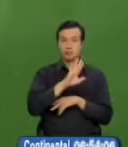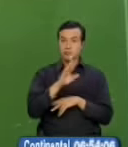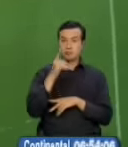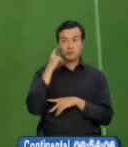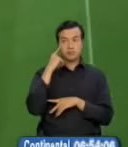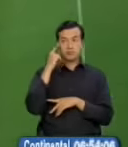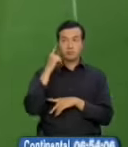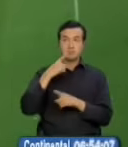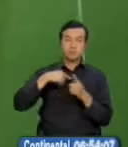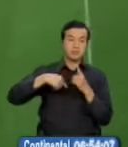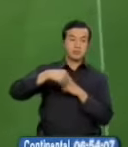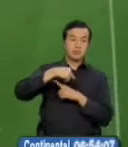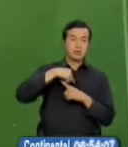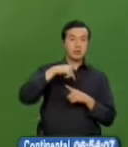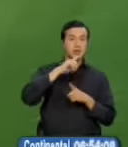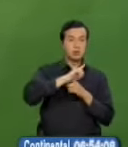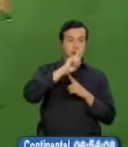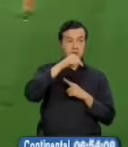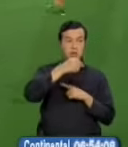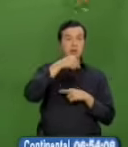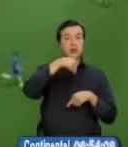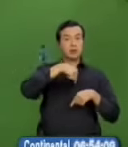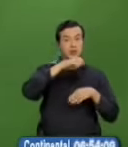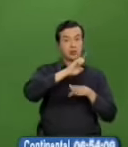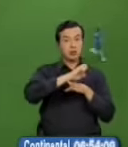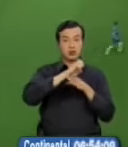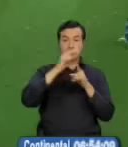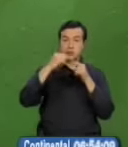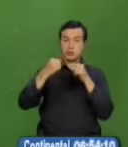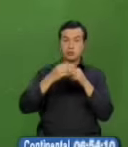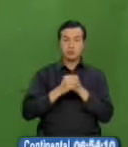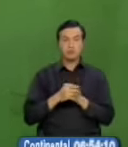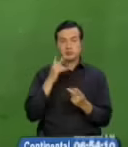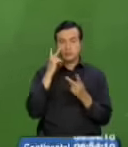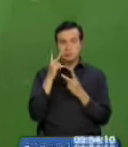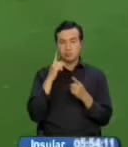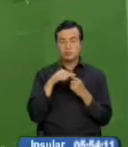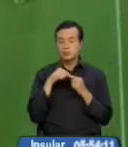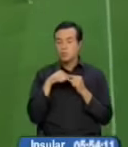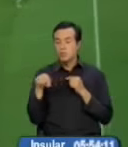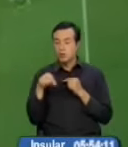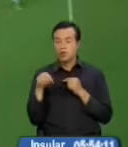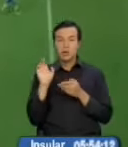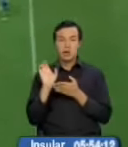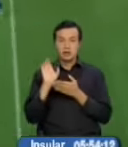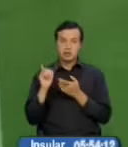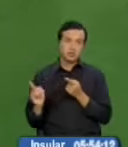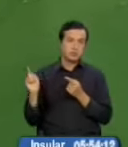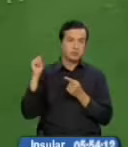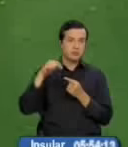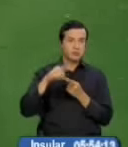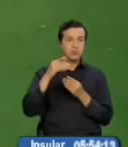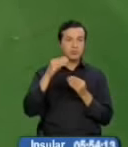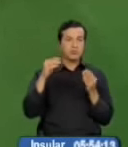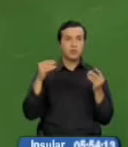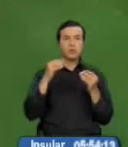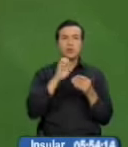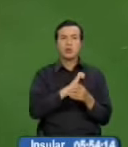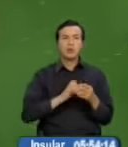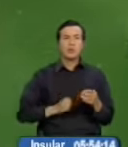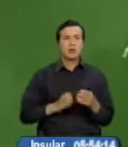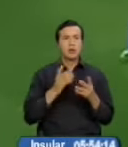de dueño de casa la próxima semana. Aquí el giro del carrusel, el toque hacia el centro. Miren la cantidad de jugadores de